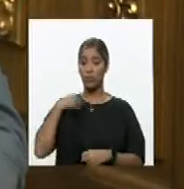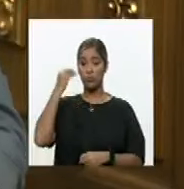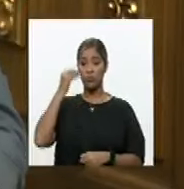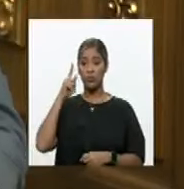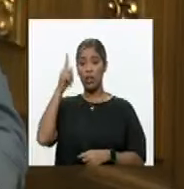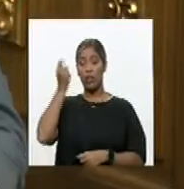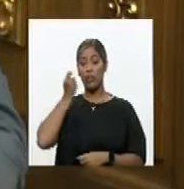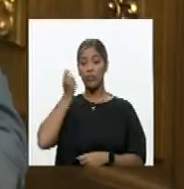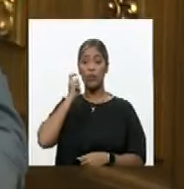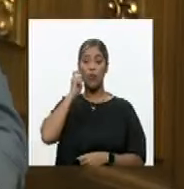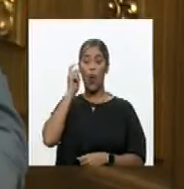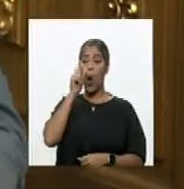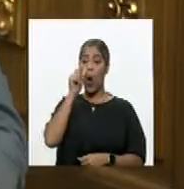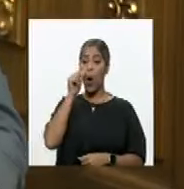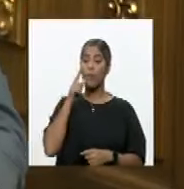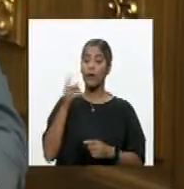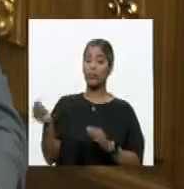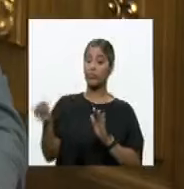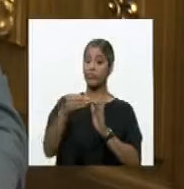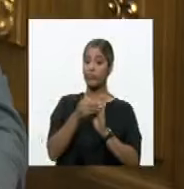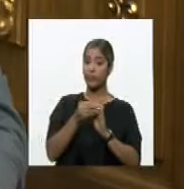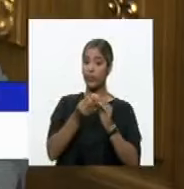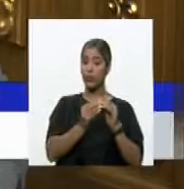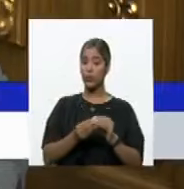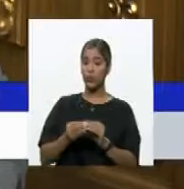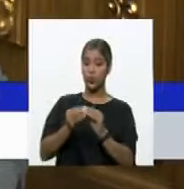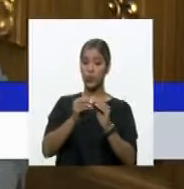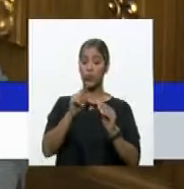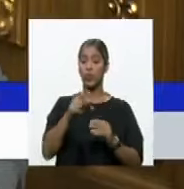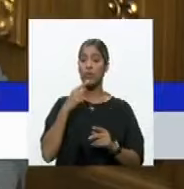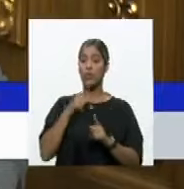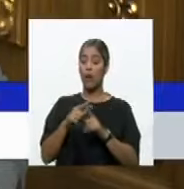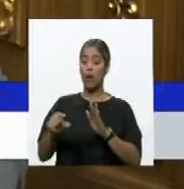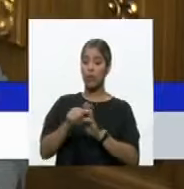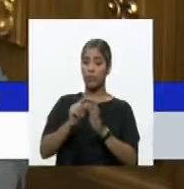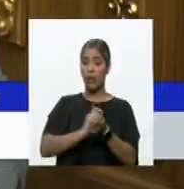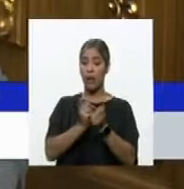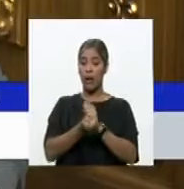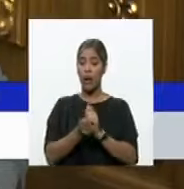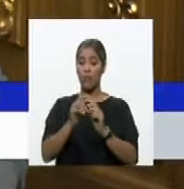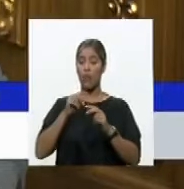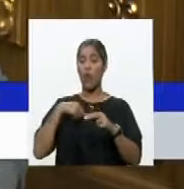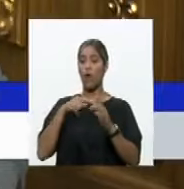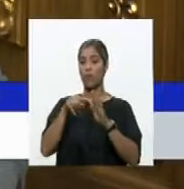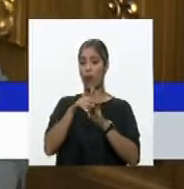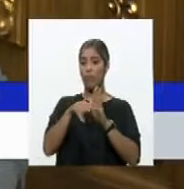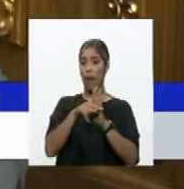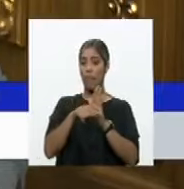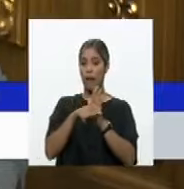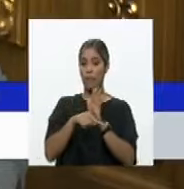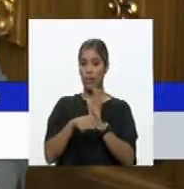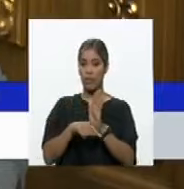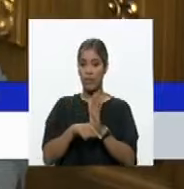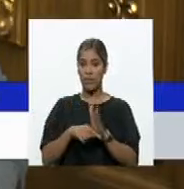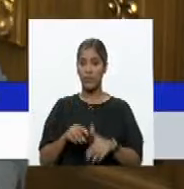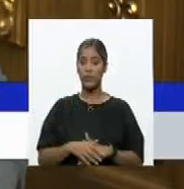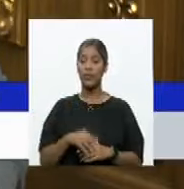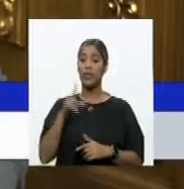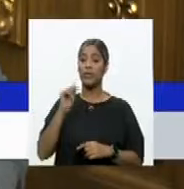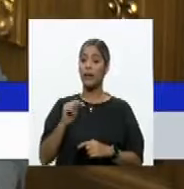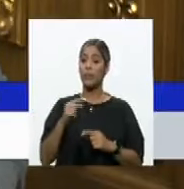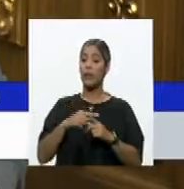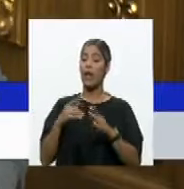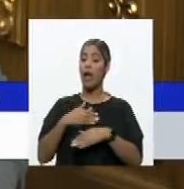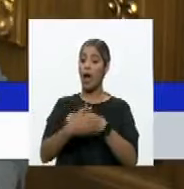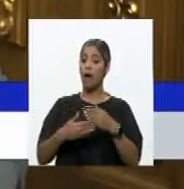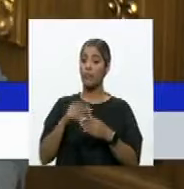de las diputadas y de los diputados la inclusión, modificación y supresión de artículos, numerales, capítulos, epígrafes y títulos, así como el diferimiento